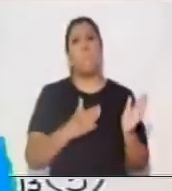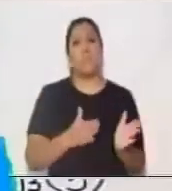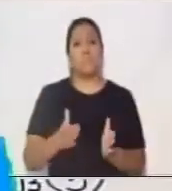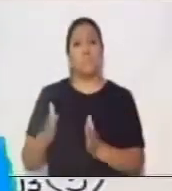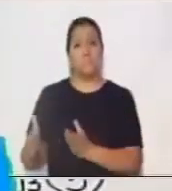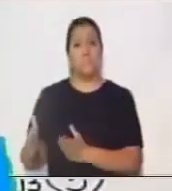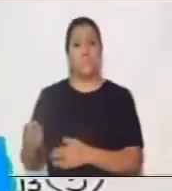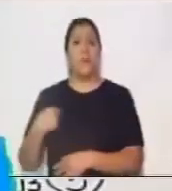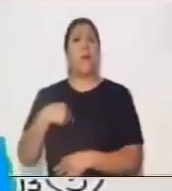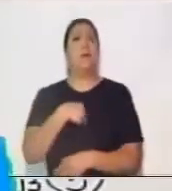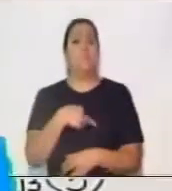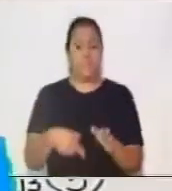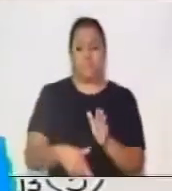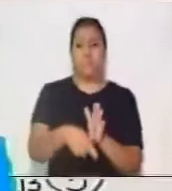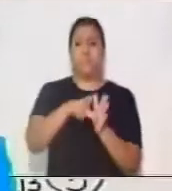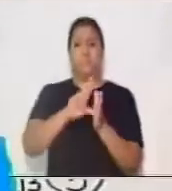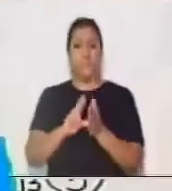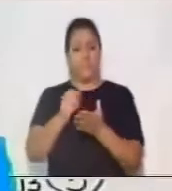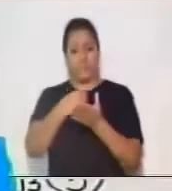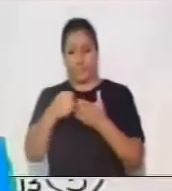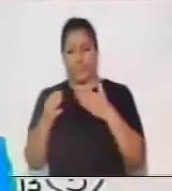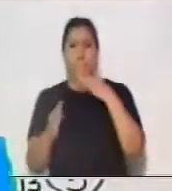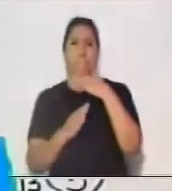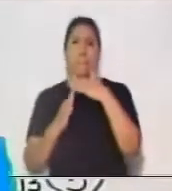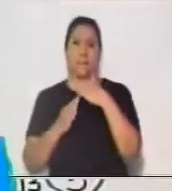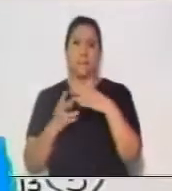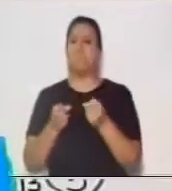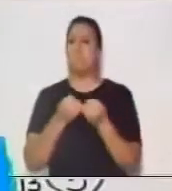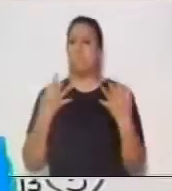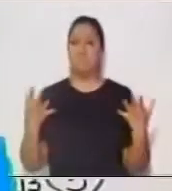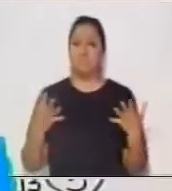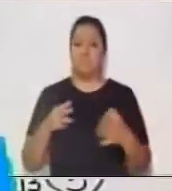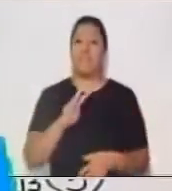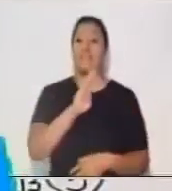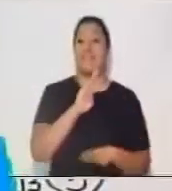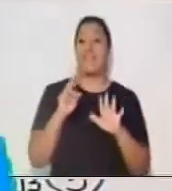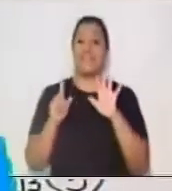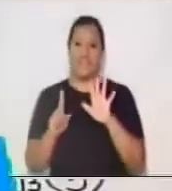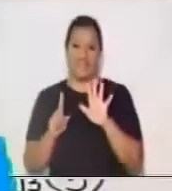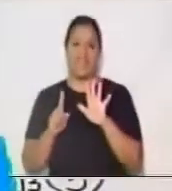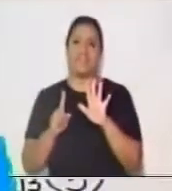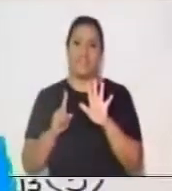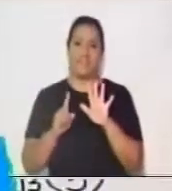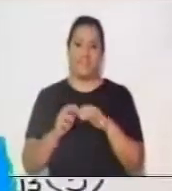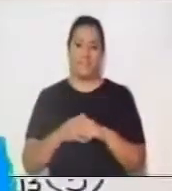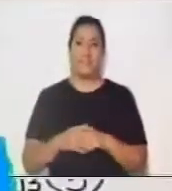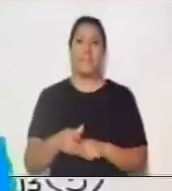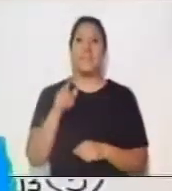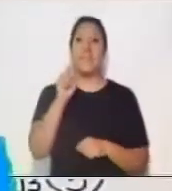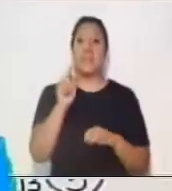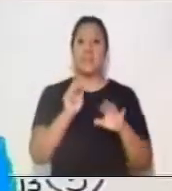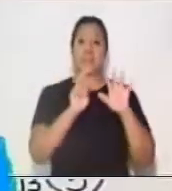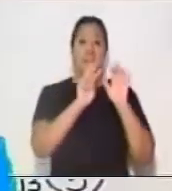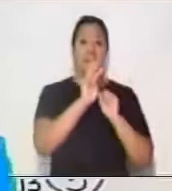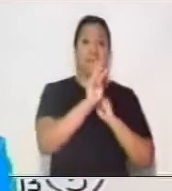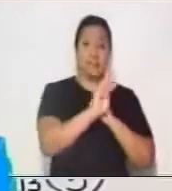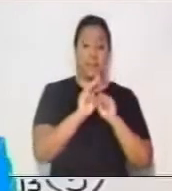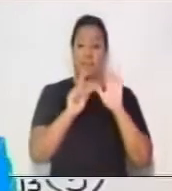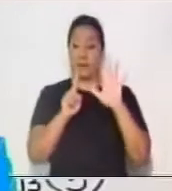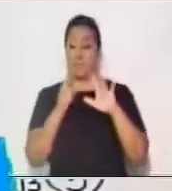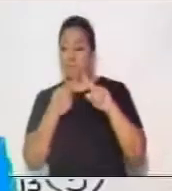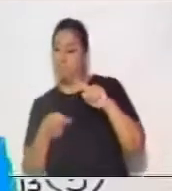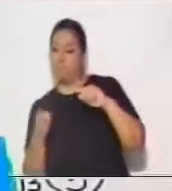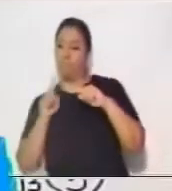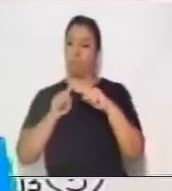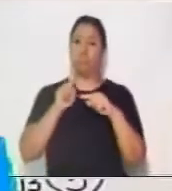¡Aquí estoy! ¿Qué es todo esto? No sé cómo te puede caber tanta ropa en ese closet. Lo que ya no